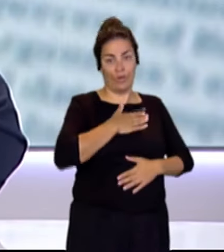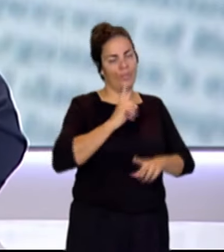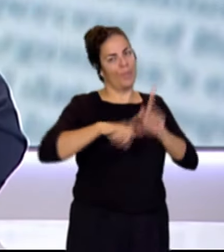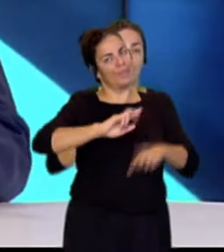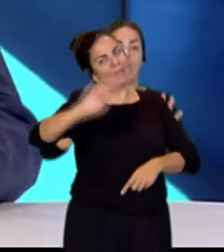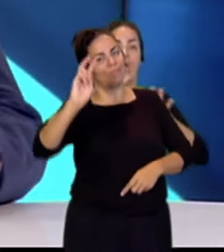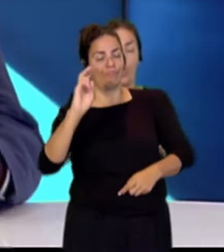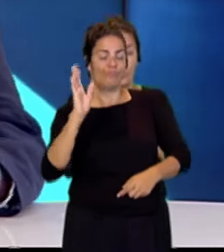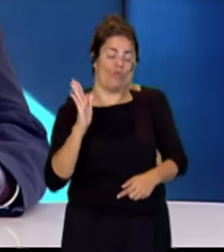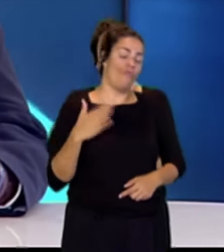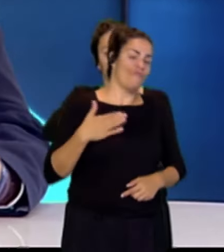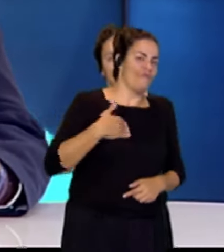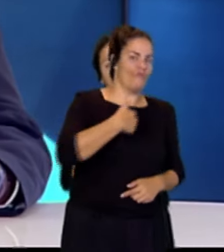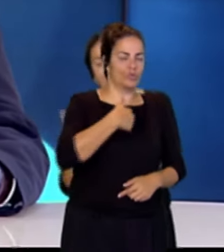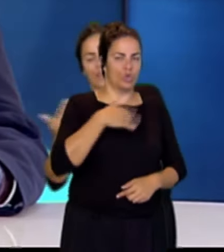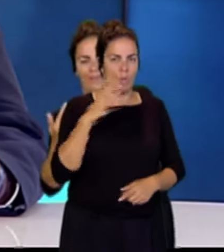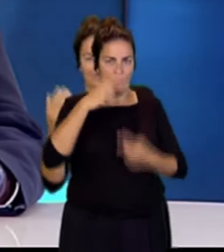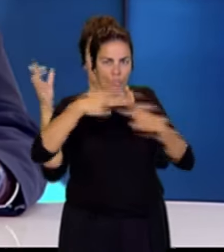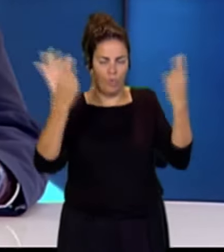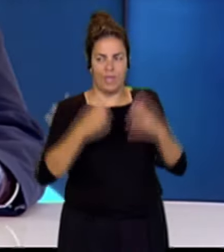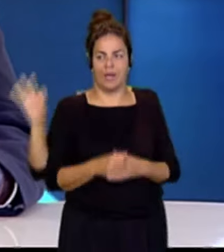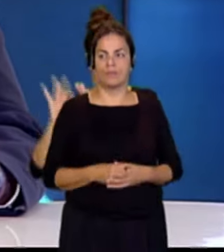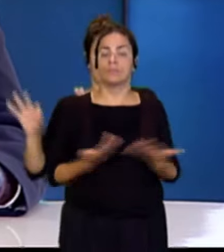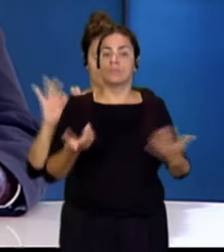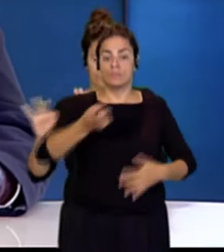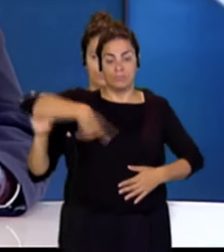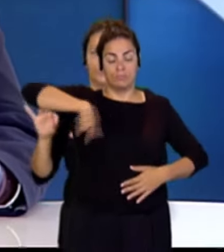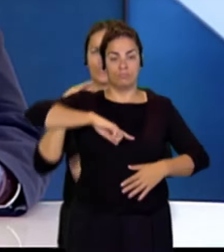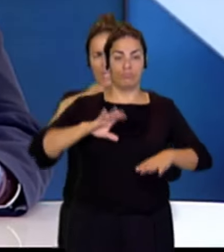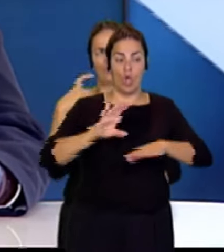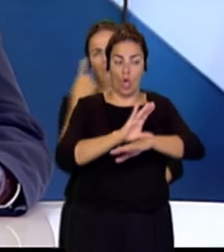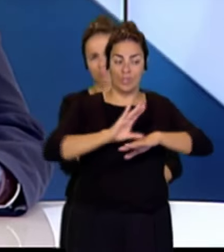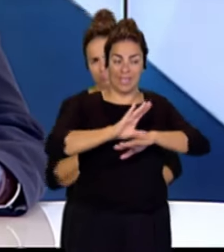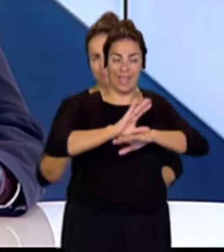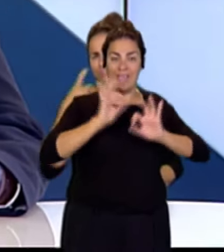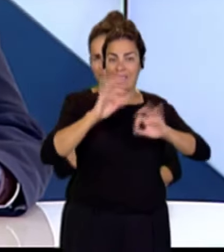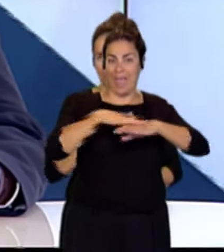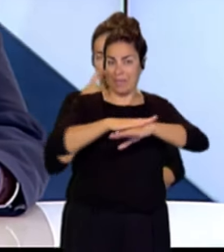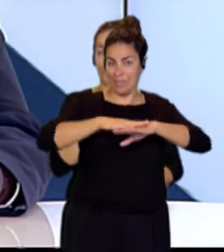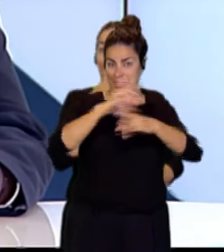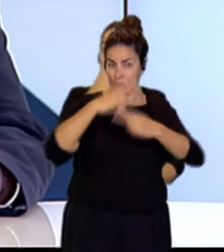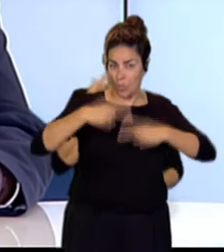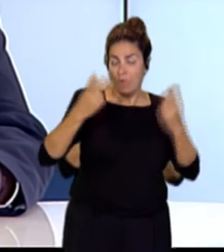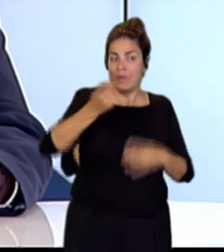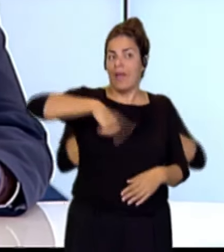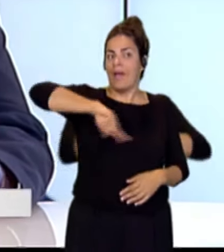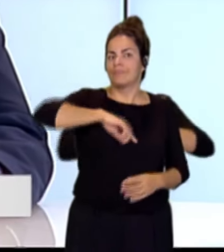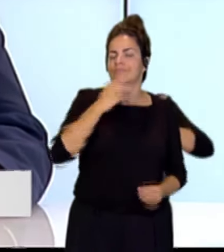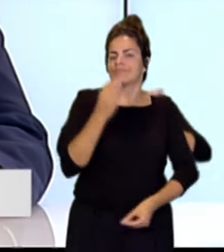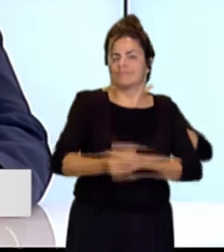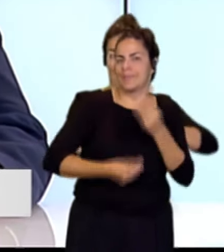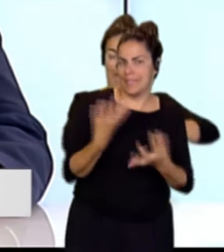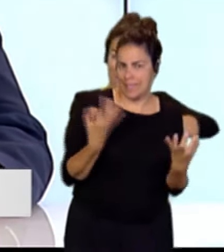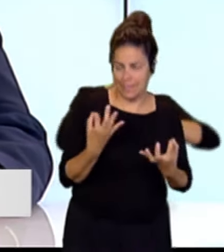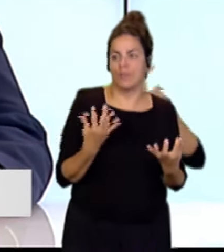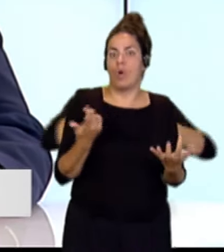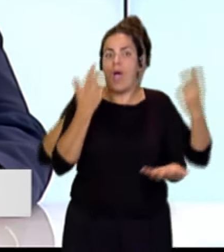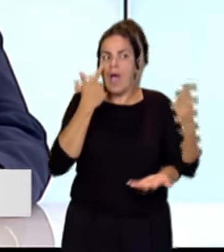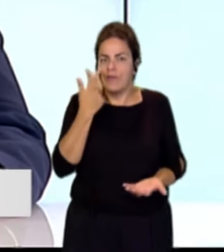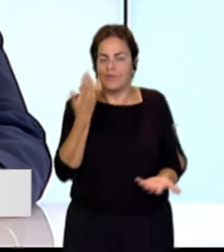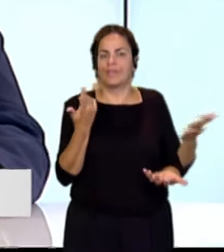pública lo que estamos haciendo desde la consejería con la consejería de administración pública pues es ver de qué manera